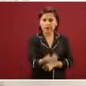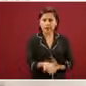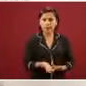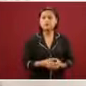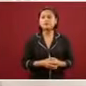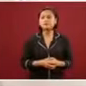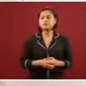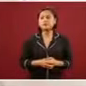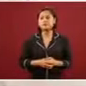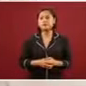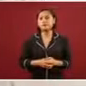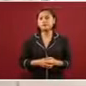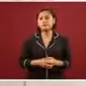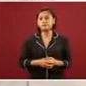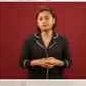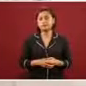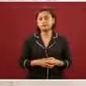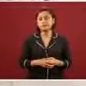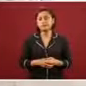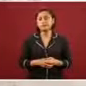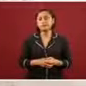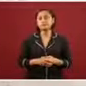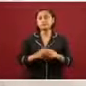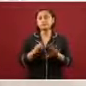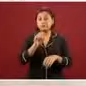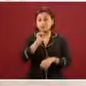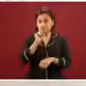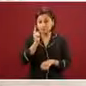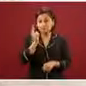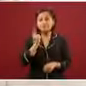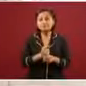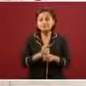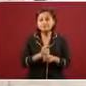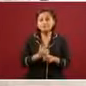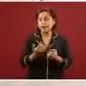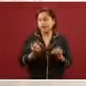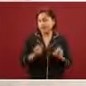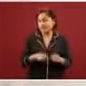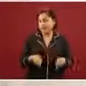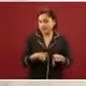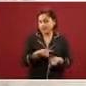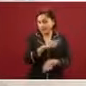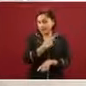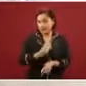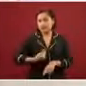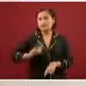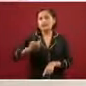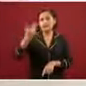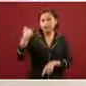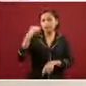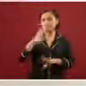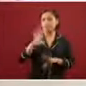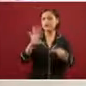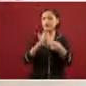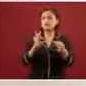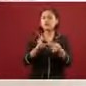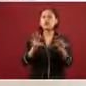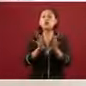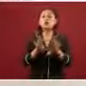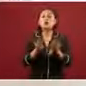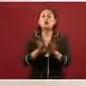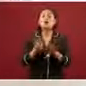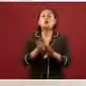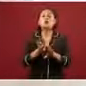se detecta que hay, como aquí el presidente señaló, que se da de baja por periodos. Uno